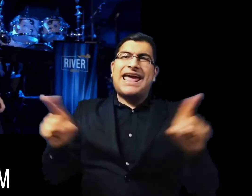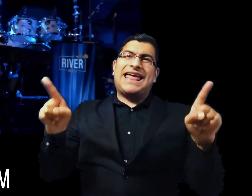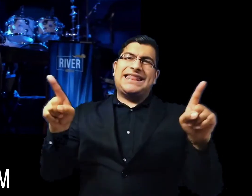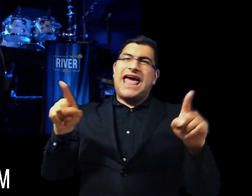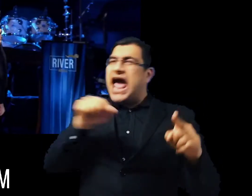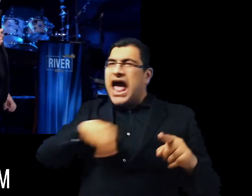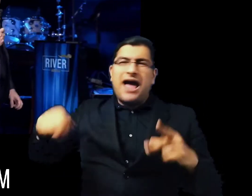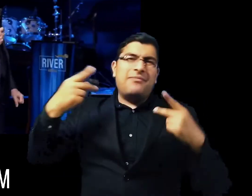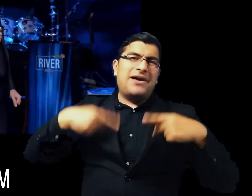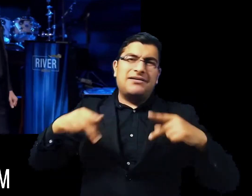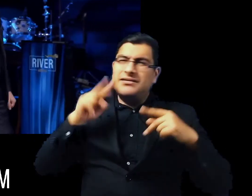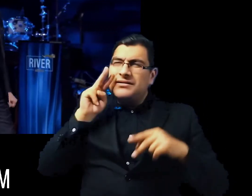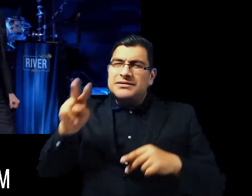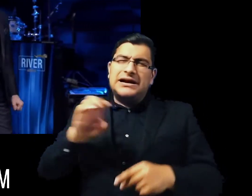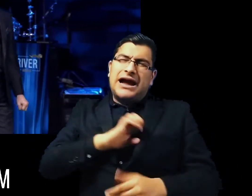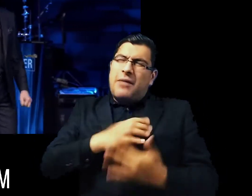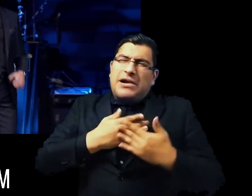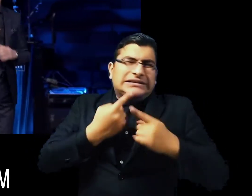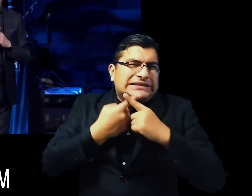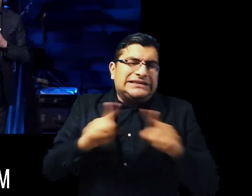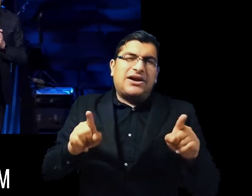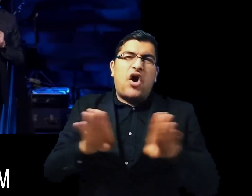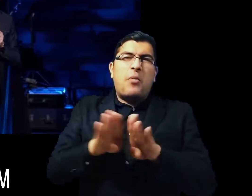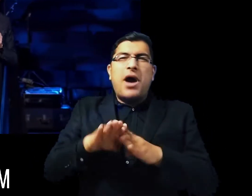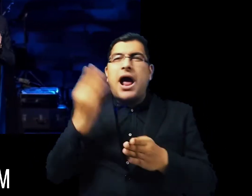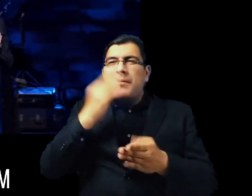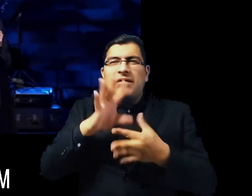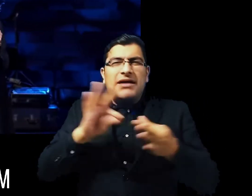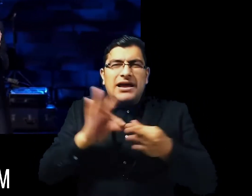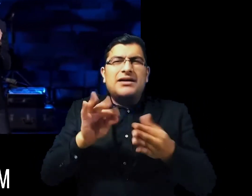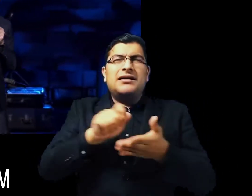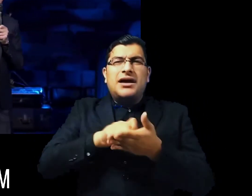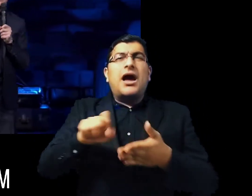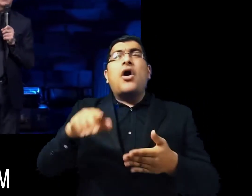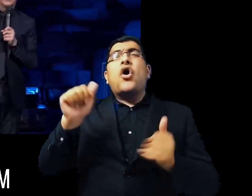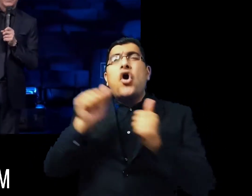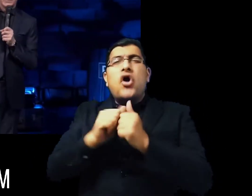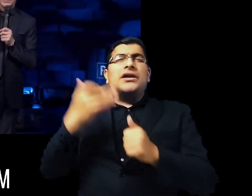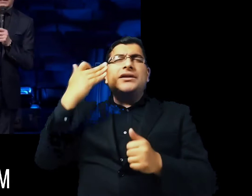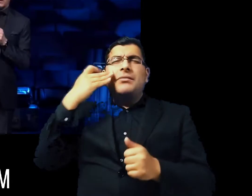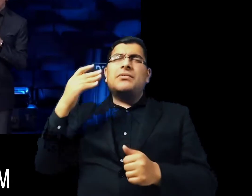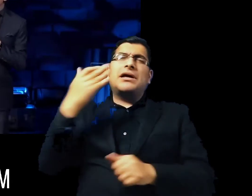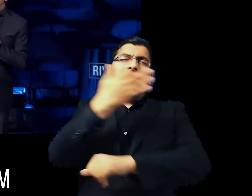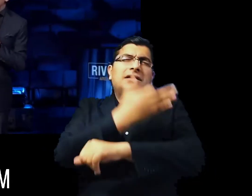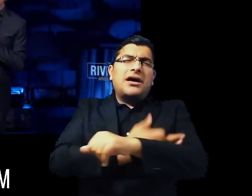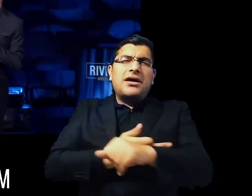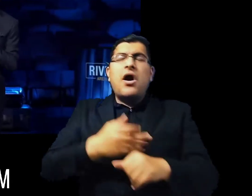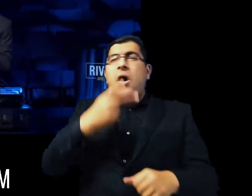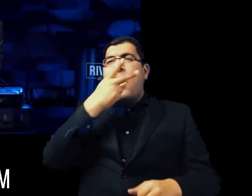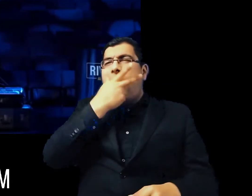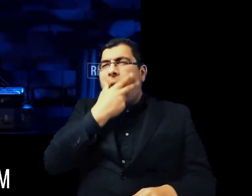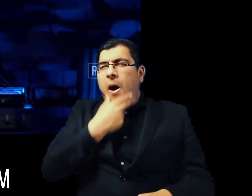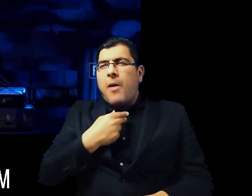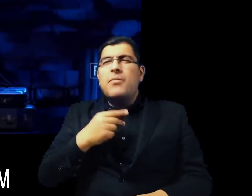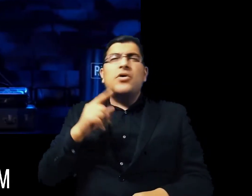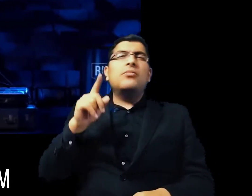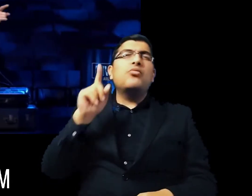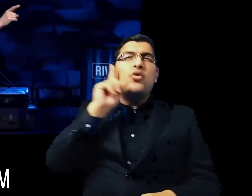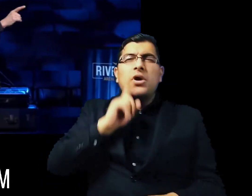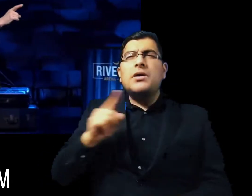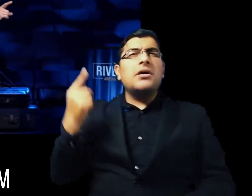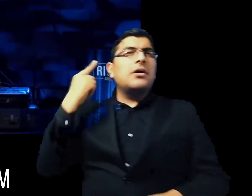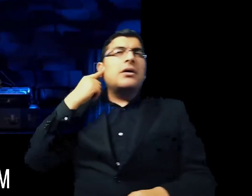3, versículo 8 narra que con el viento de la tarde el hombre y su esposa oyeron que